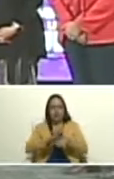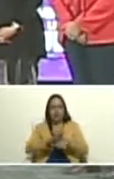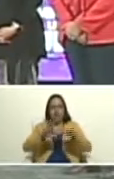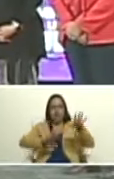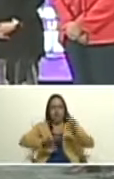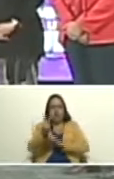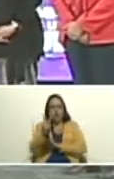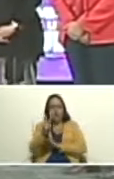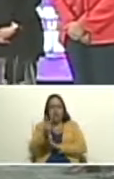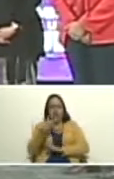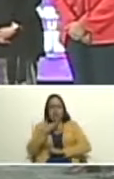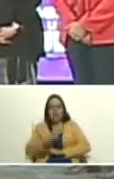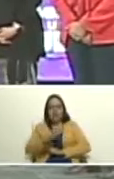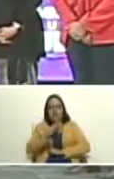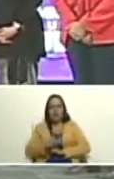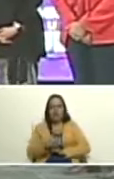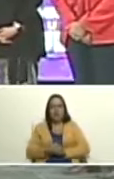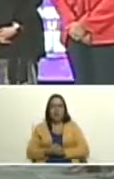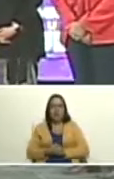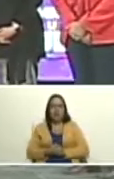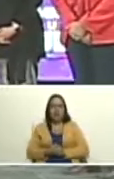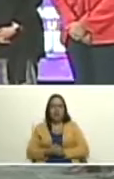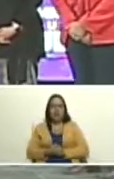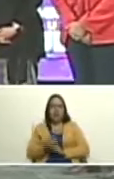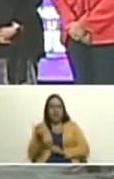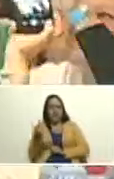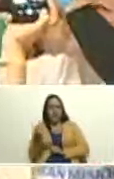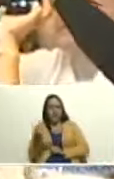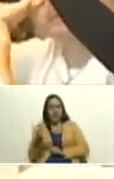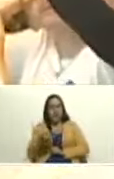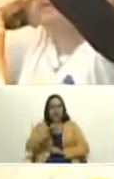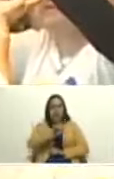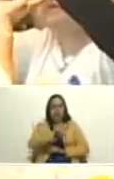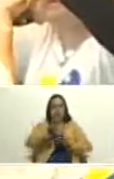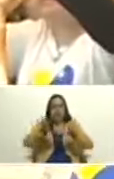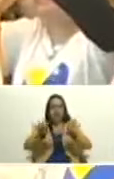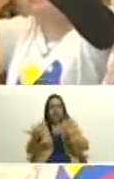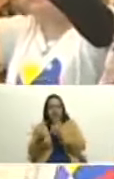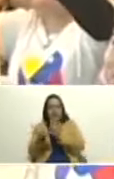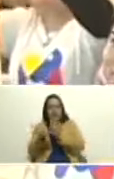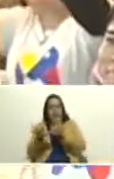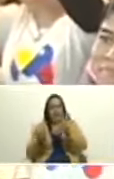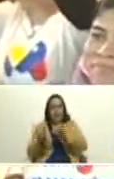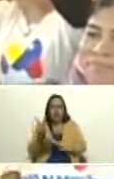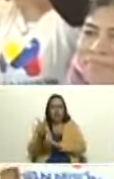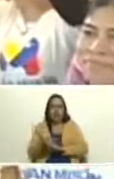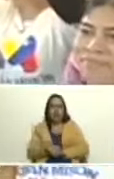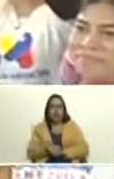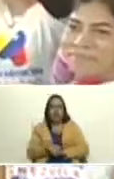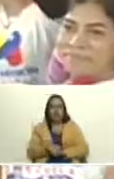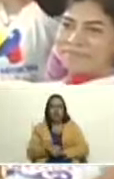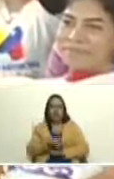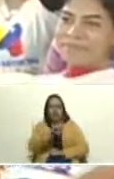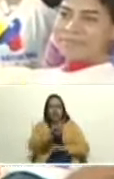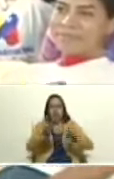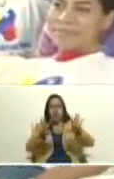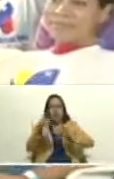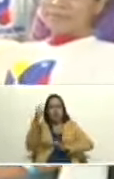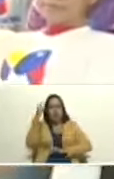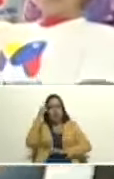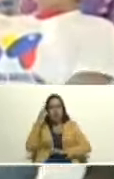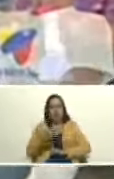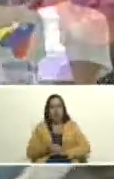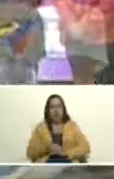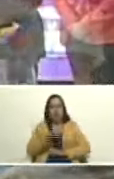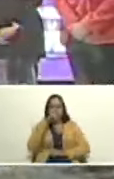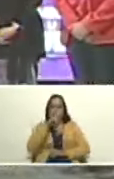de diciembre. Falta 19 para las 12. ¿Ah? 19 días de un